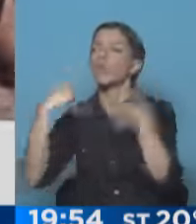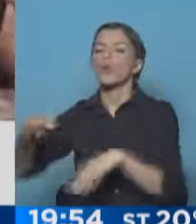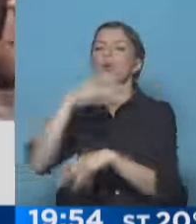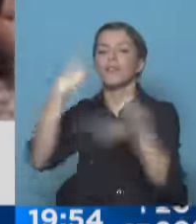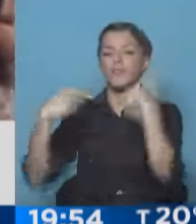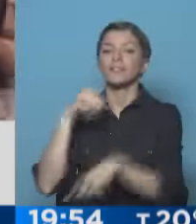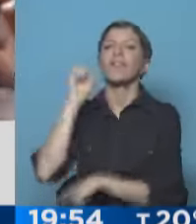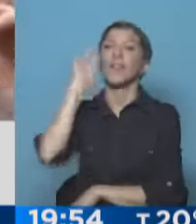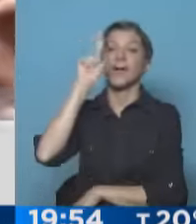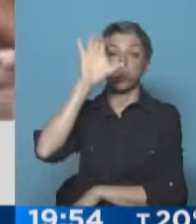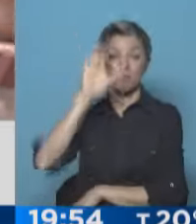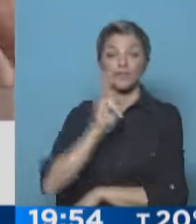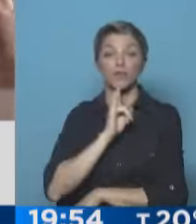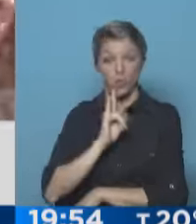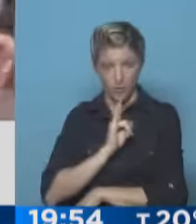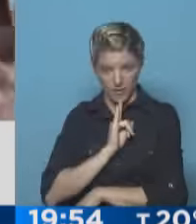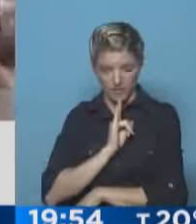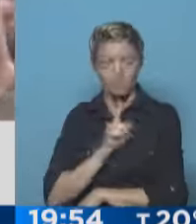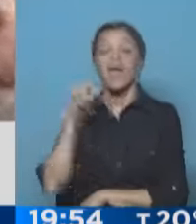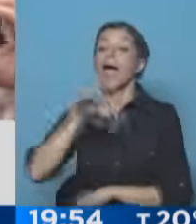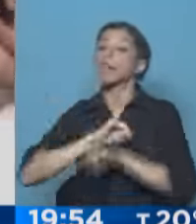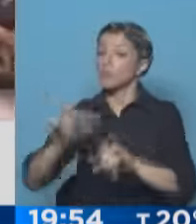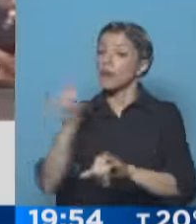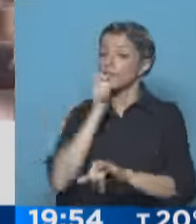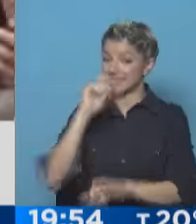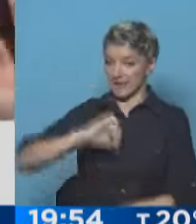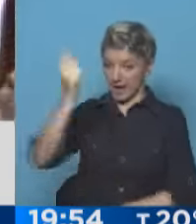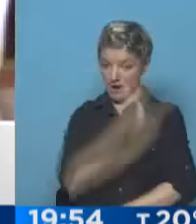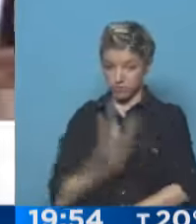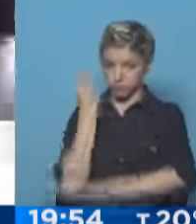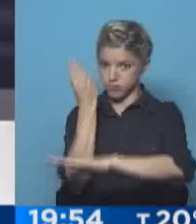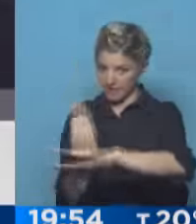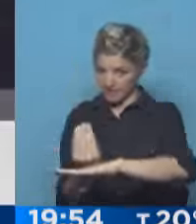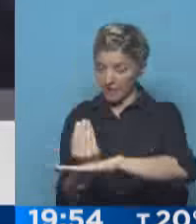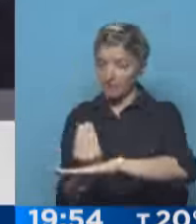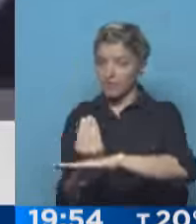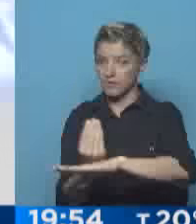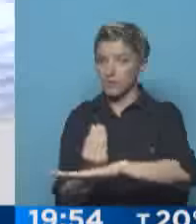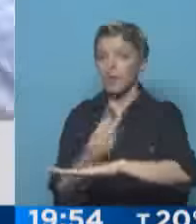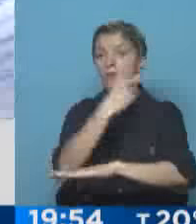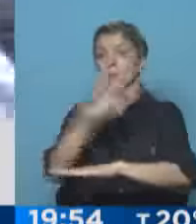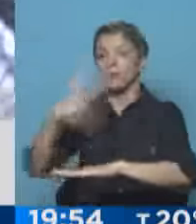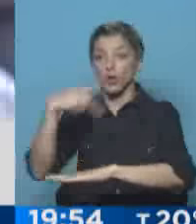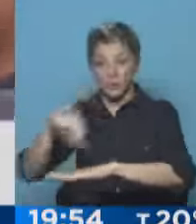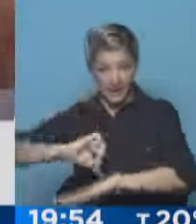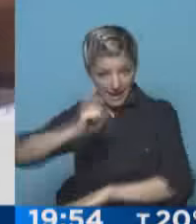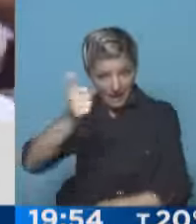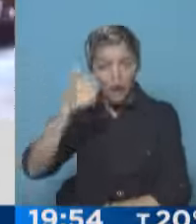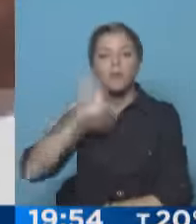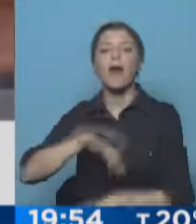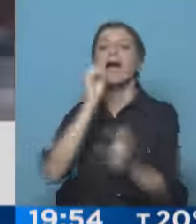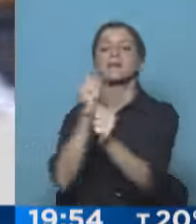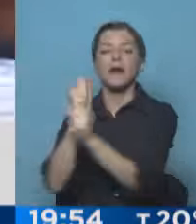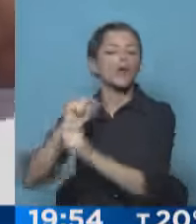de tucumán allí aseguró que si llega a la presidencia tras el balotaje del próximo 22 trabajará con